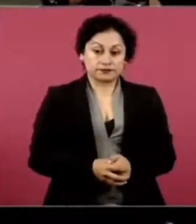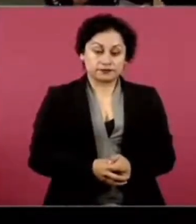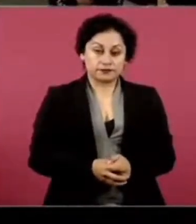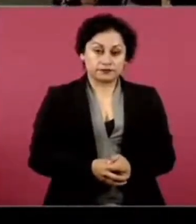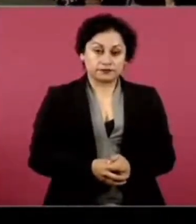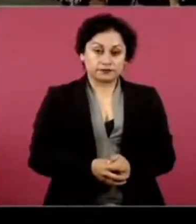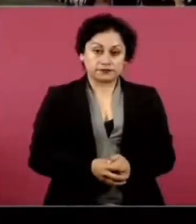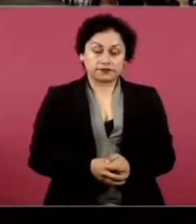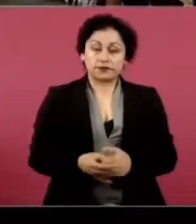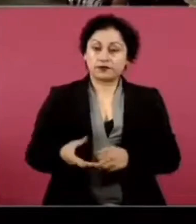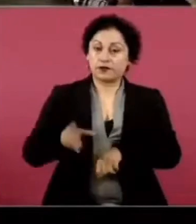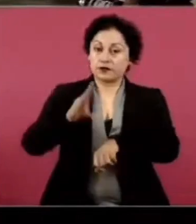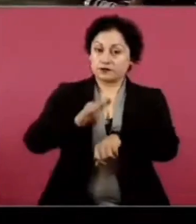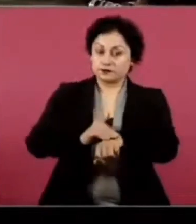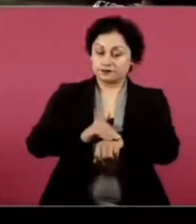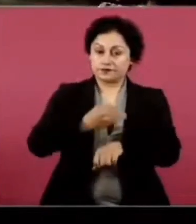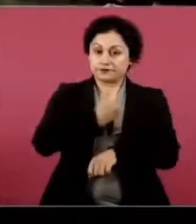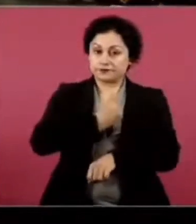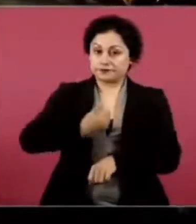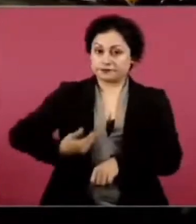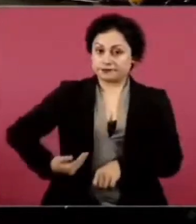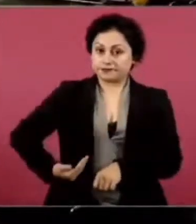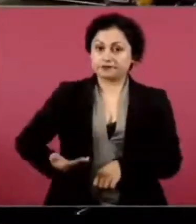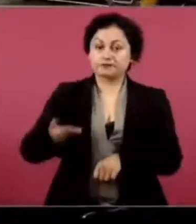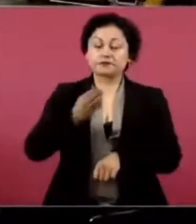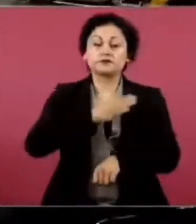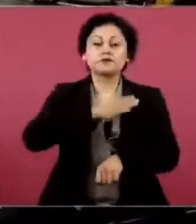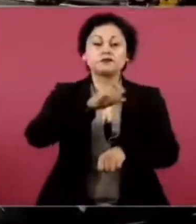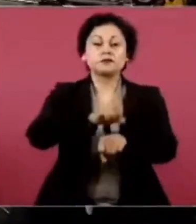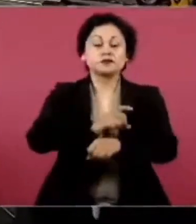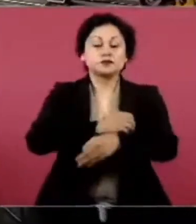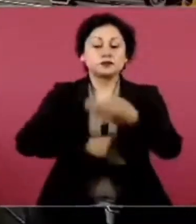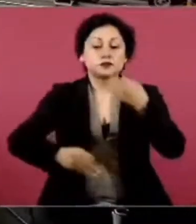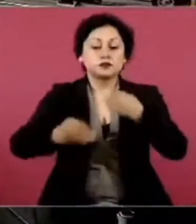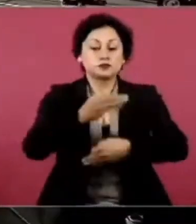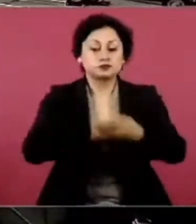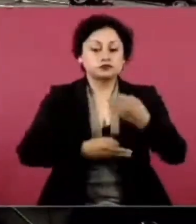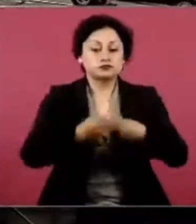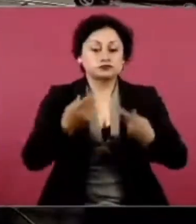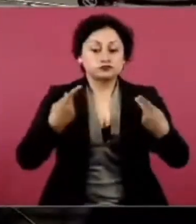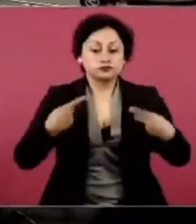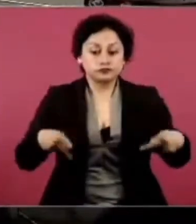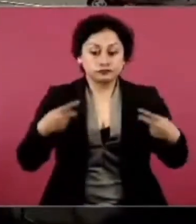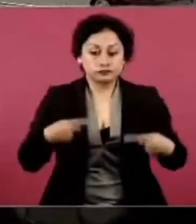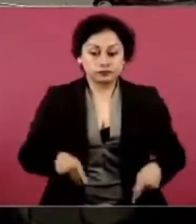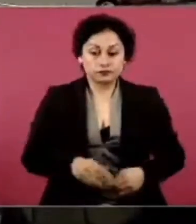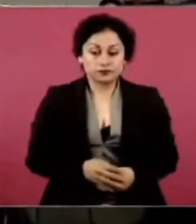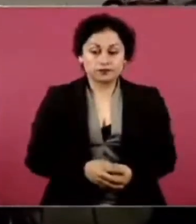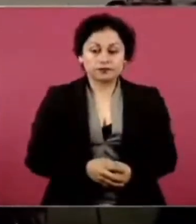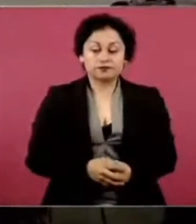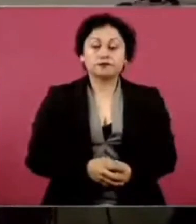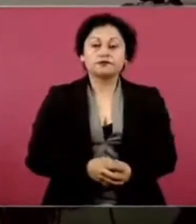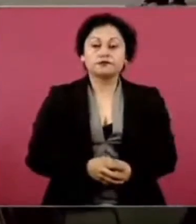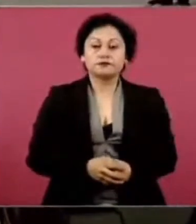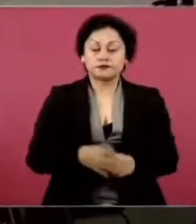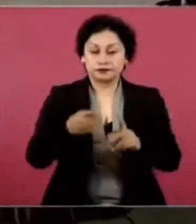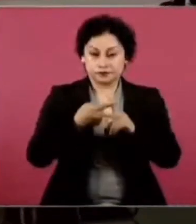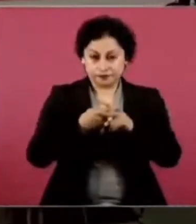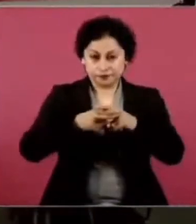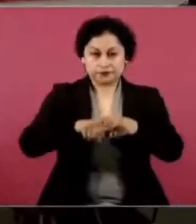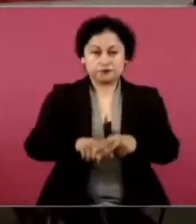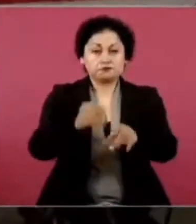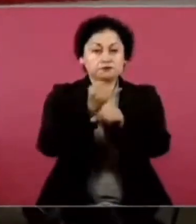Con su permiso, señor presidente. Muy buenos días a todas, a todos. Vamos a dar el avance de cero